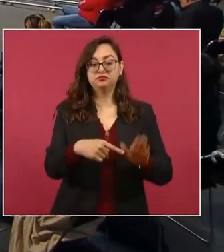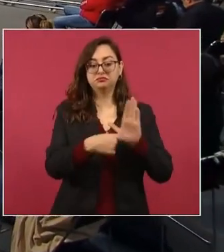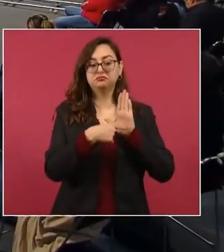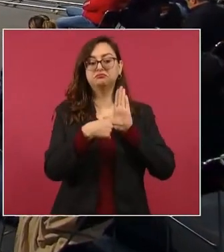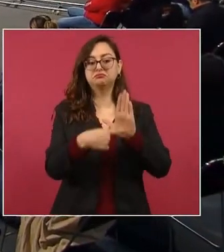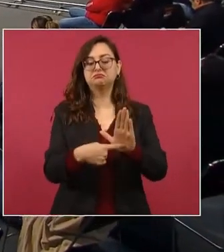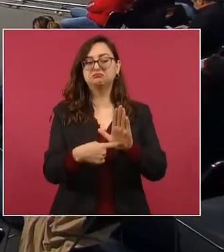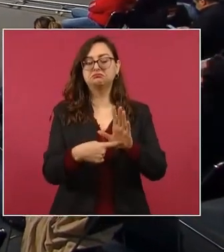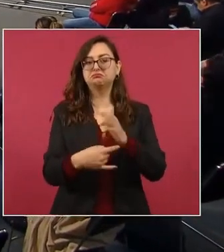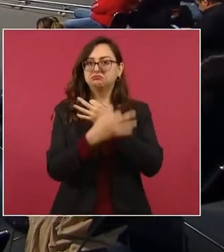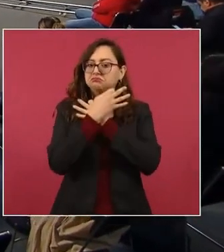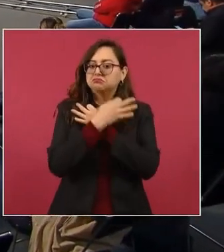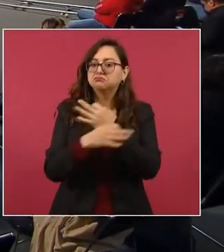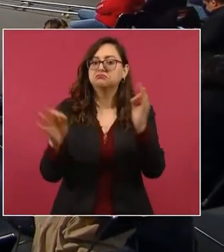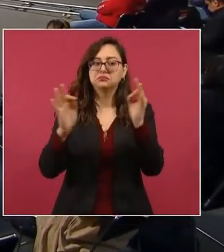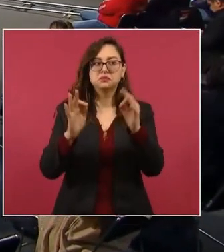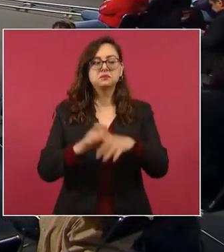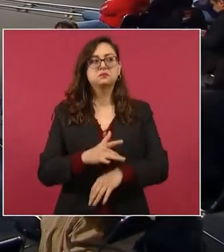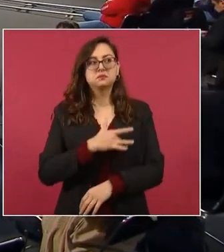muy correcta